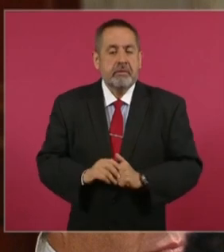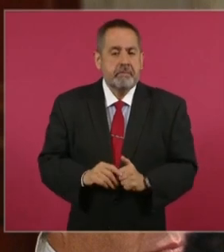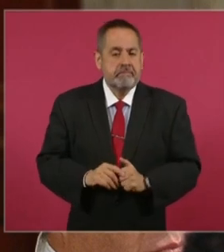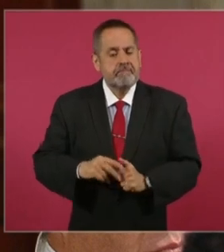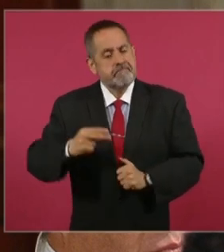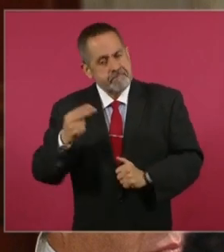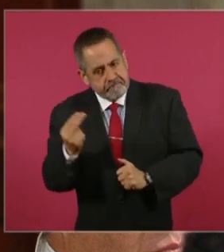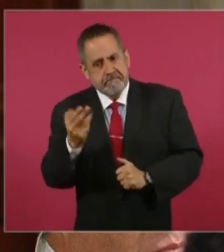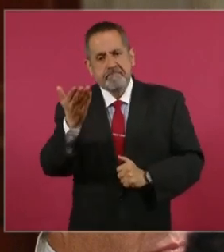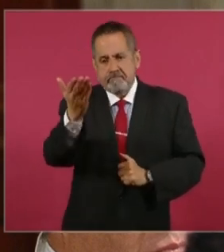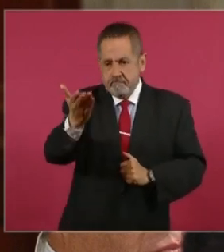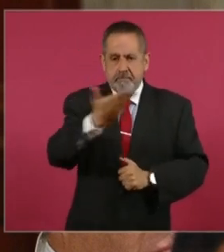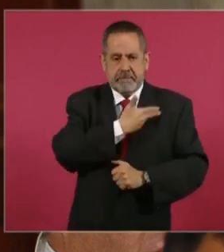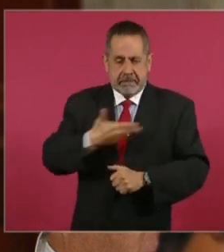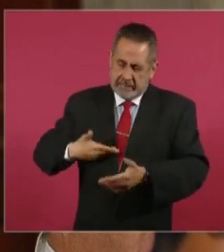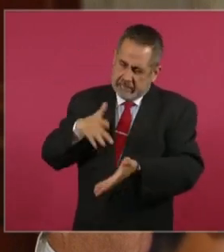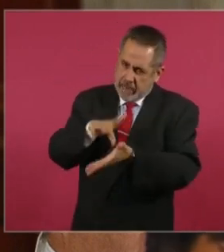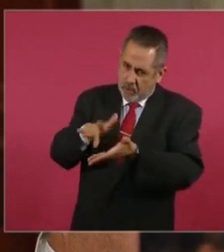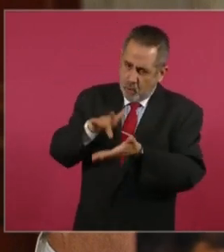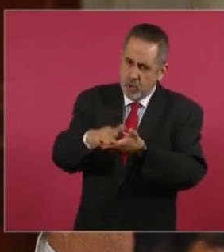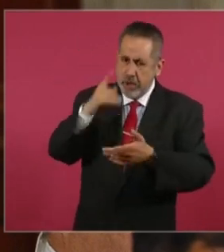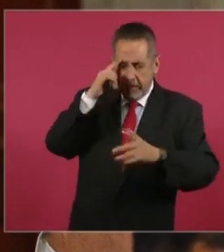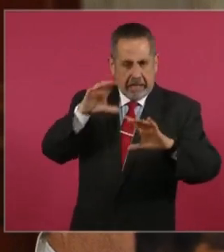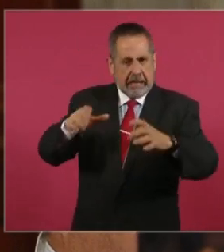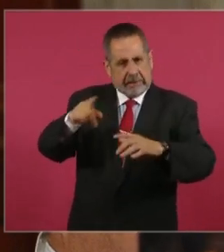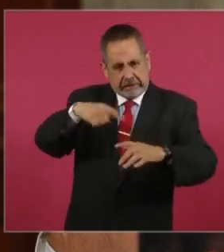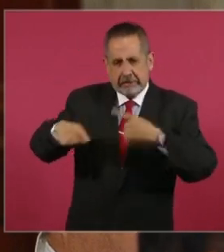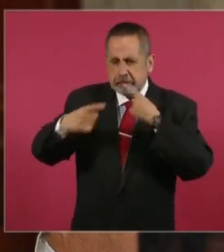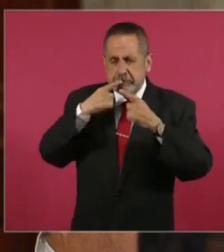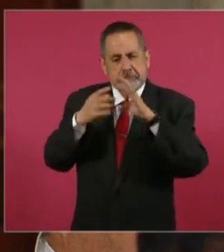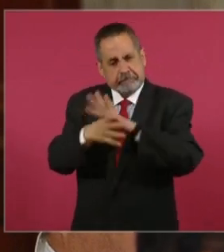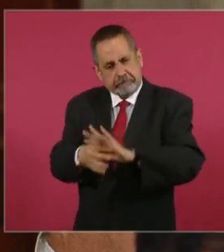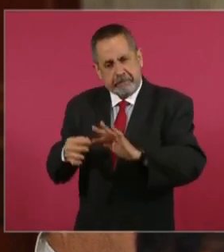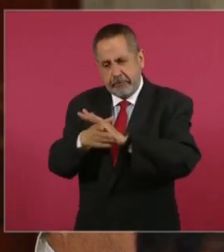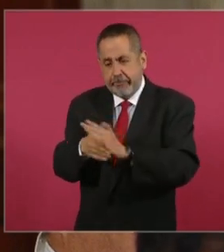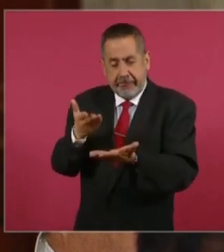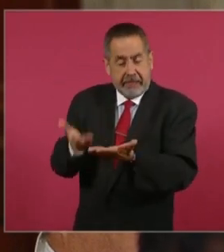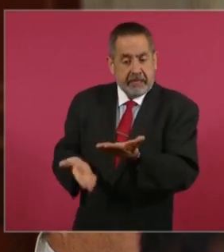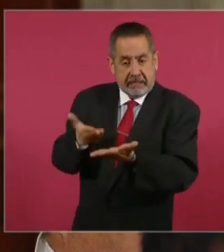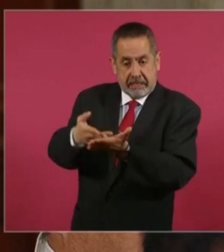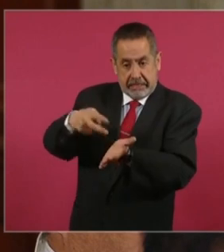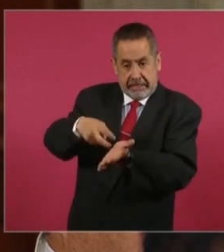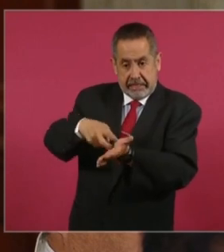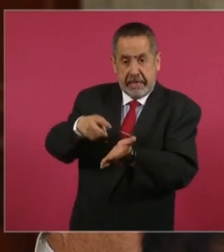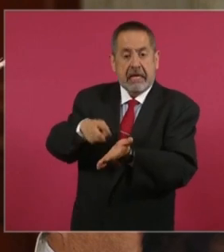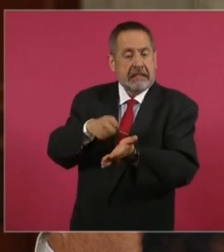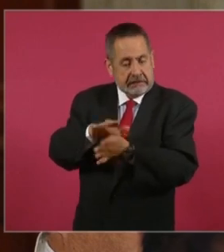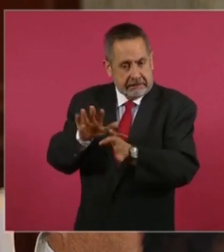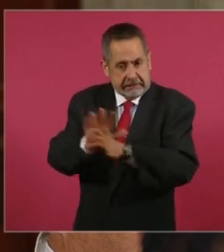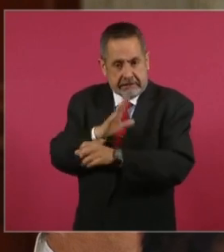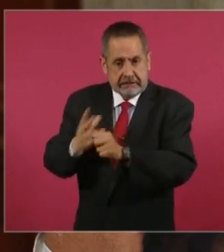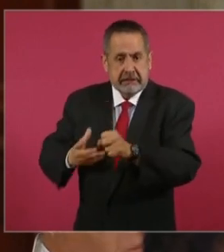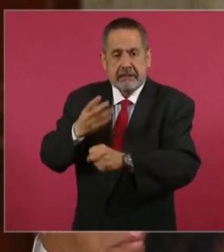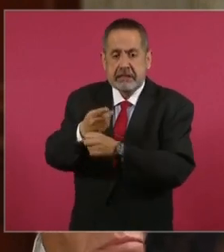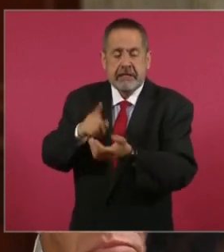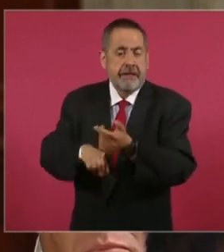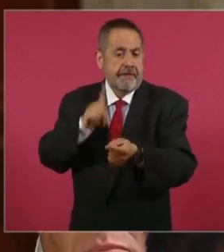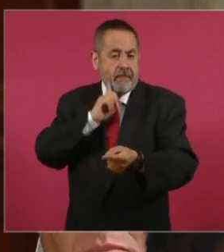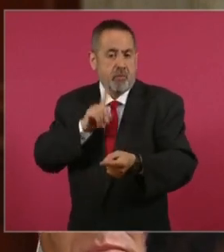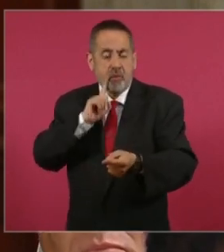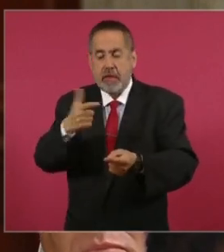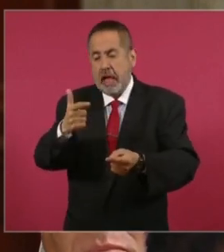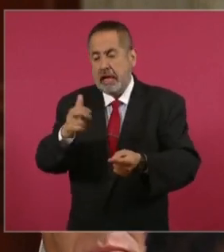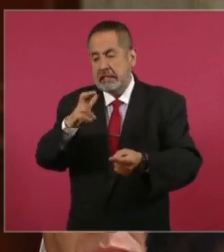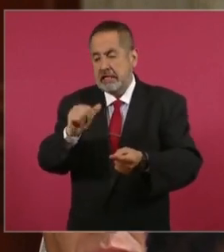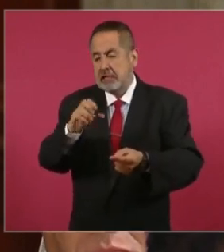Necesitaremos de su apoyo, señor presidente, para persuadir a que se dictamine la iniciativa de la diputada García